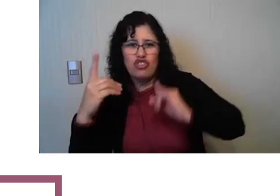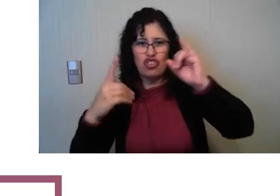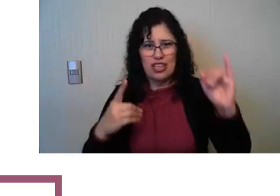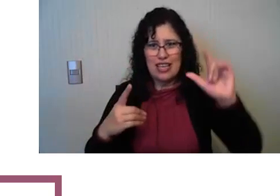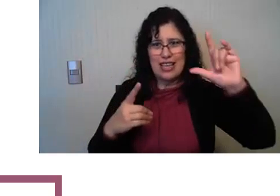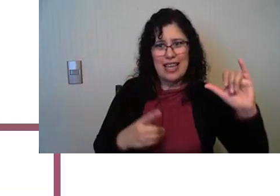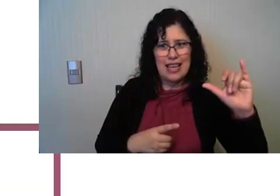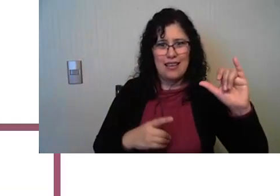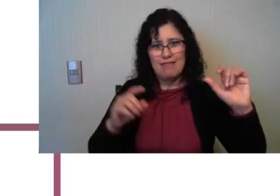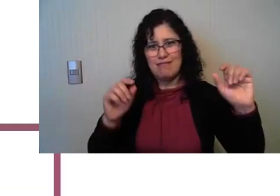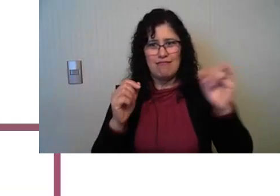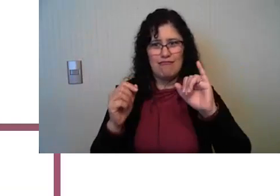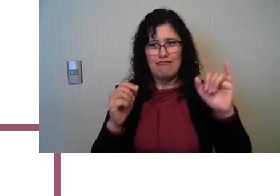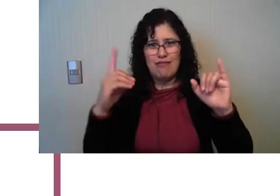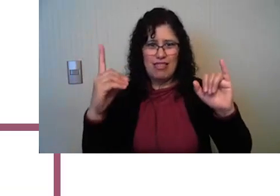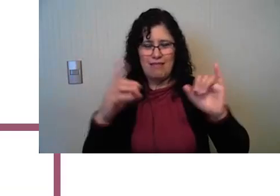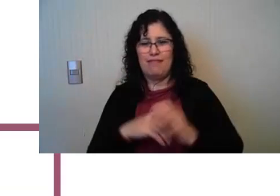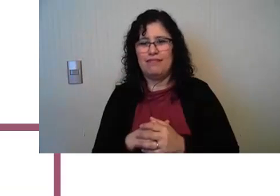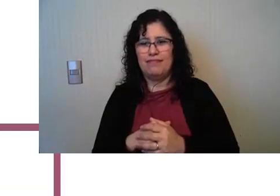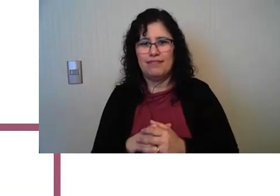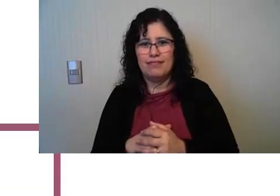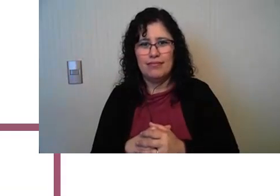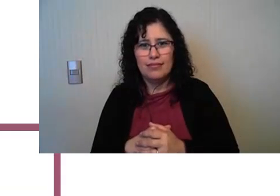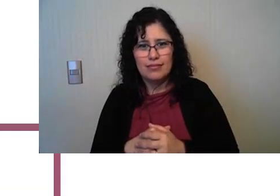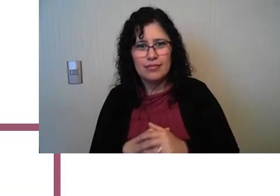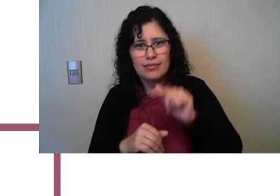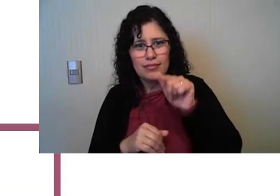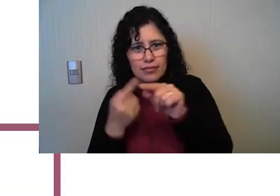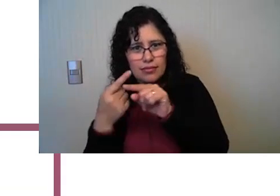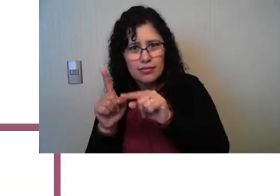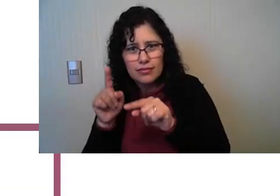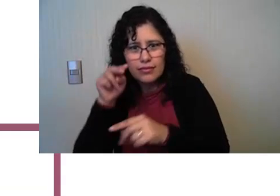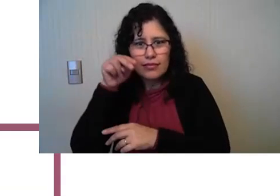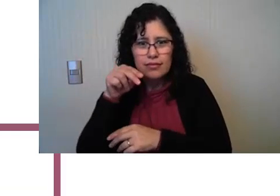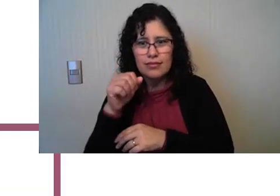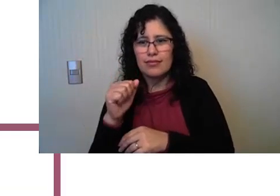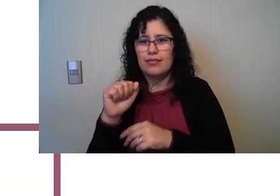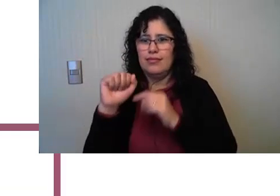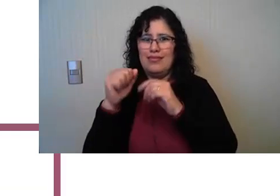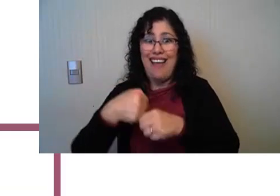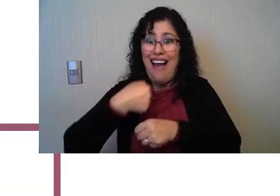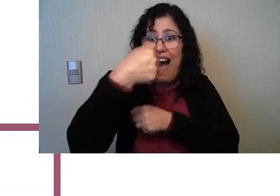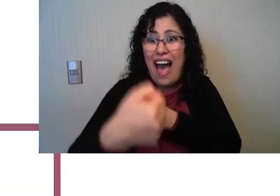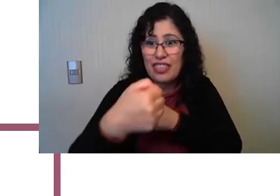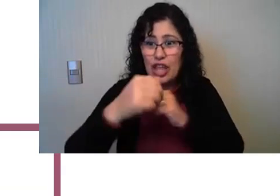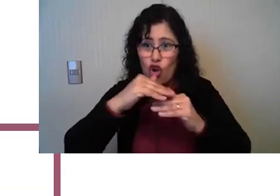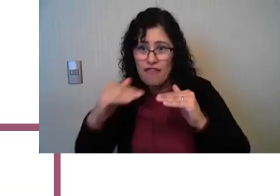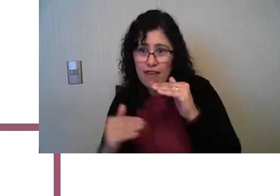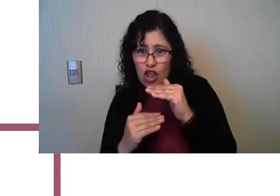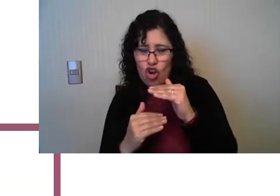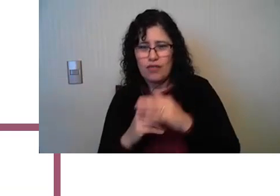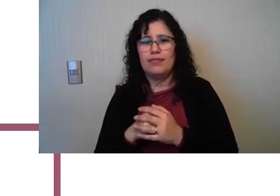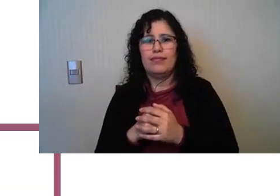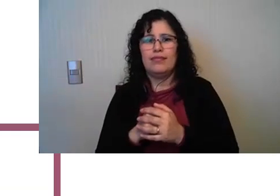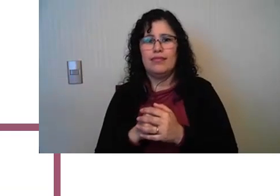hemisferios cerebelosos. Y esto es una visión antero-inferior. Tenemos la vermis,